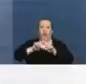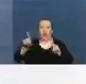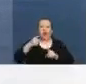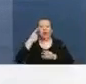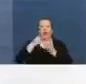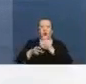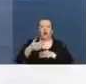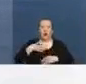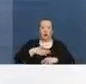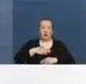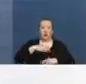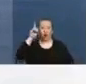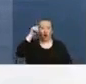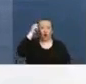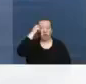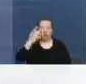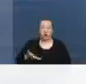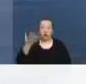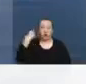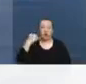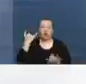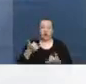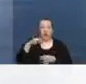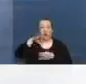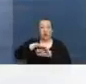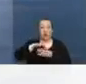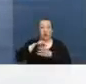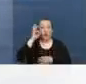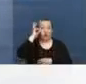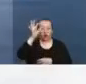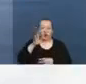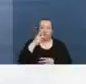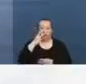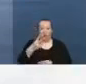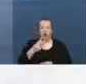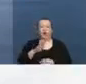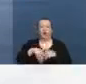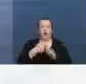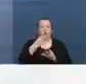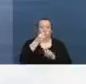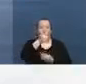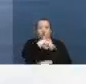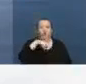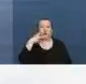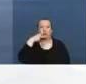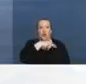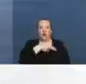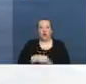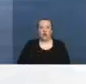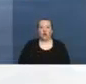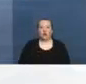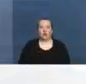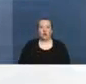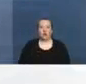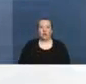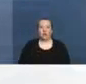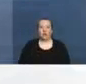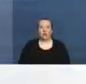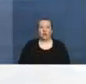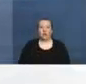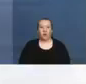como algunos se encuentran por quién votar cómo fueron engañados y dentro de las